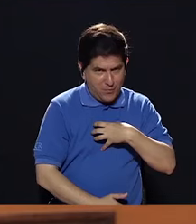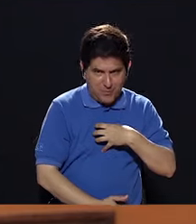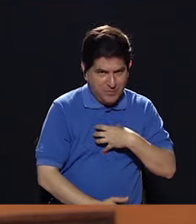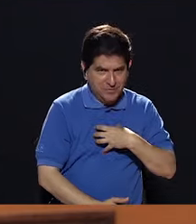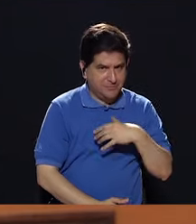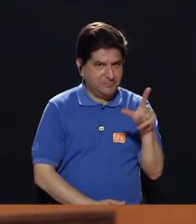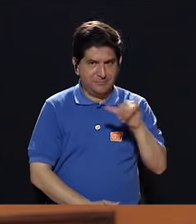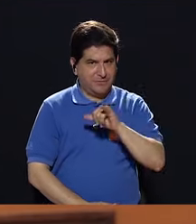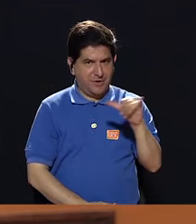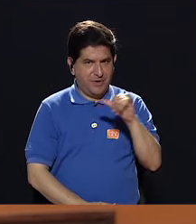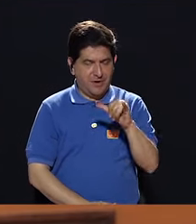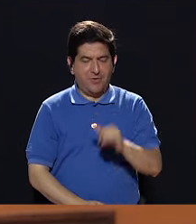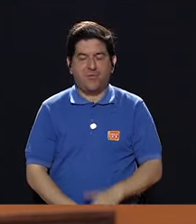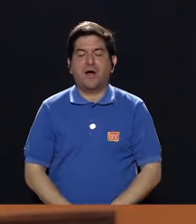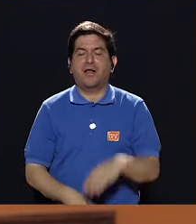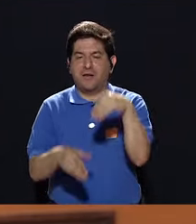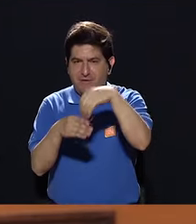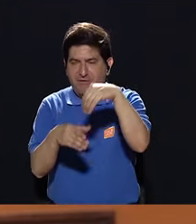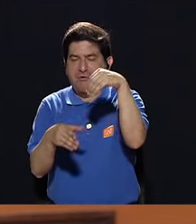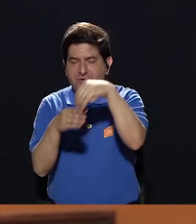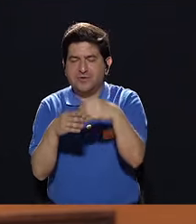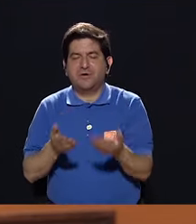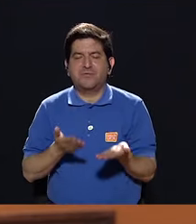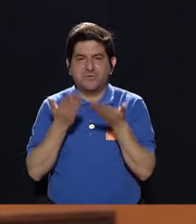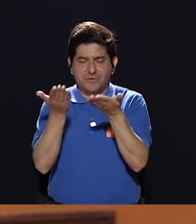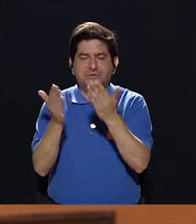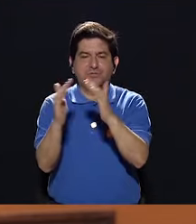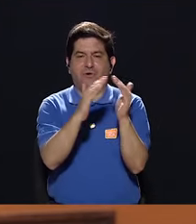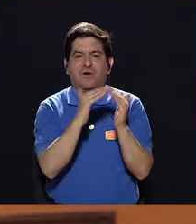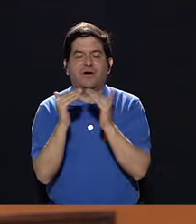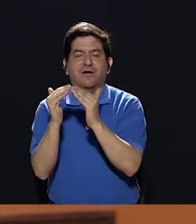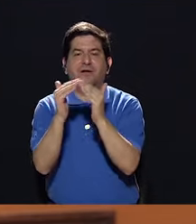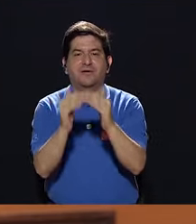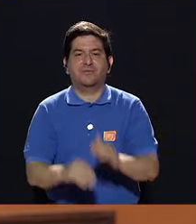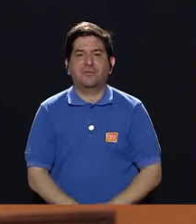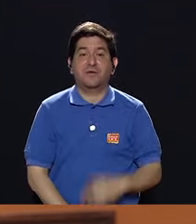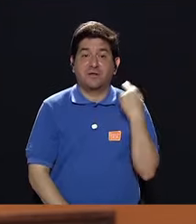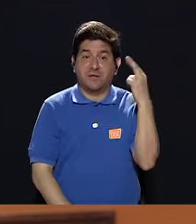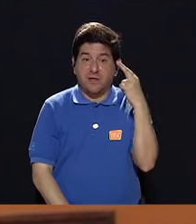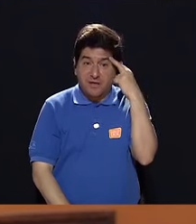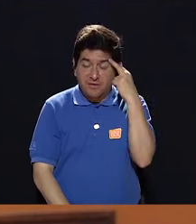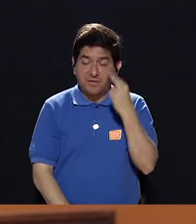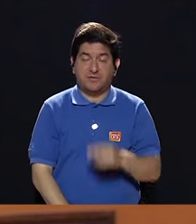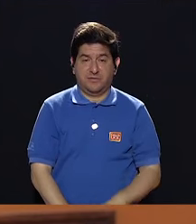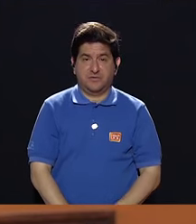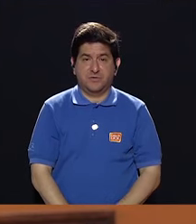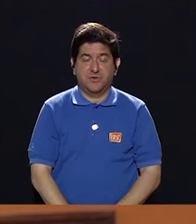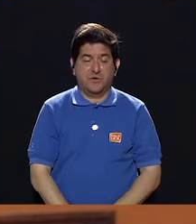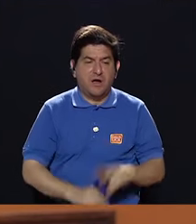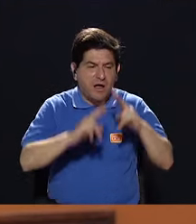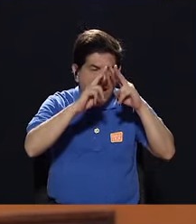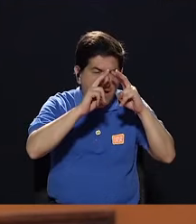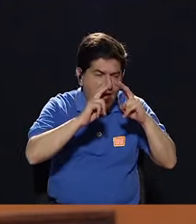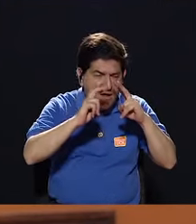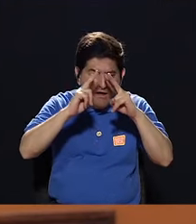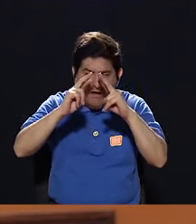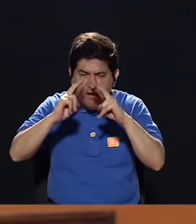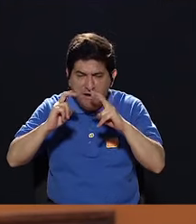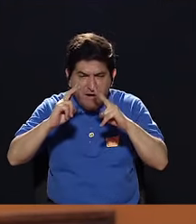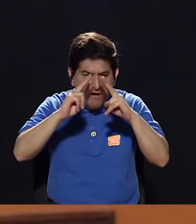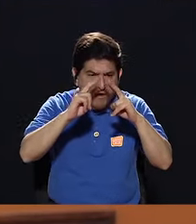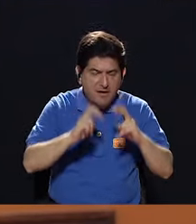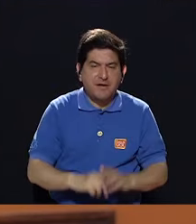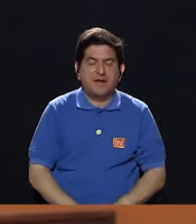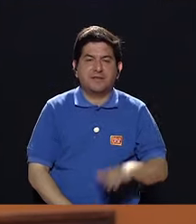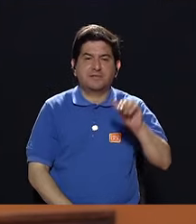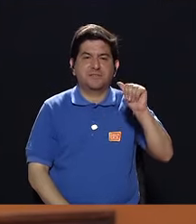nuestros, sino que también se le está dando un aporte a las comunidades porque se están haciendo los análisis